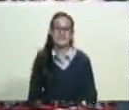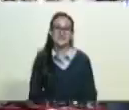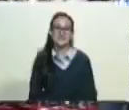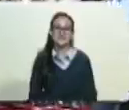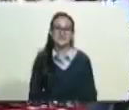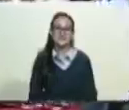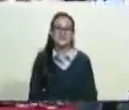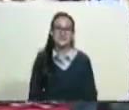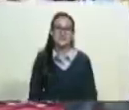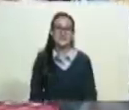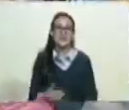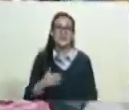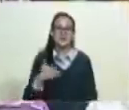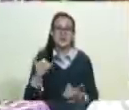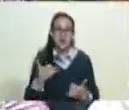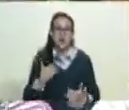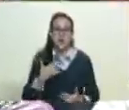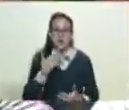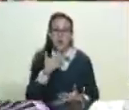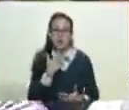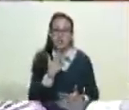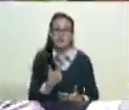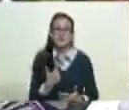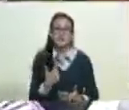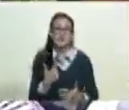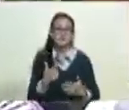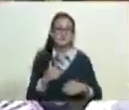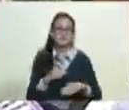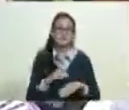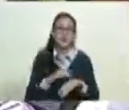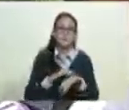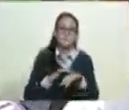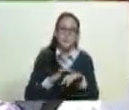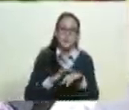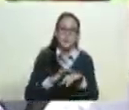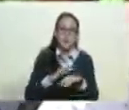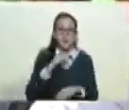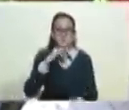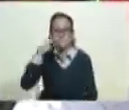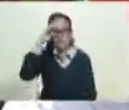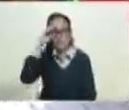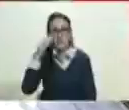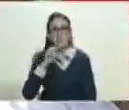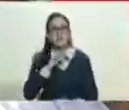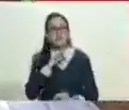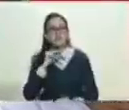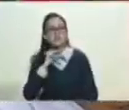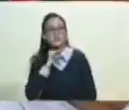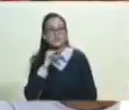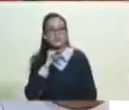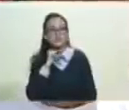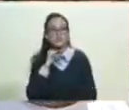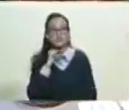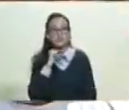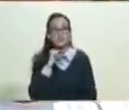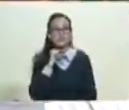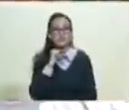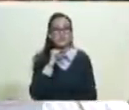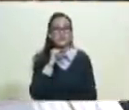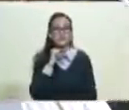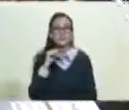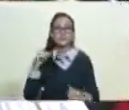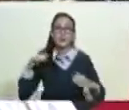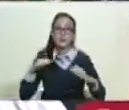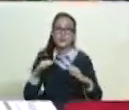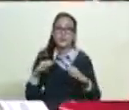Yo quiero decirle a la cúpula eclesiástica, con perdón de nuestro querido padre Numa, que nada tiene que ver. De esa cúpula